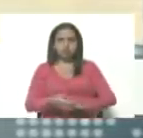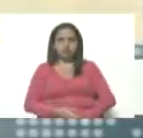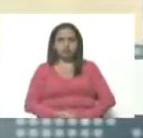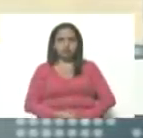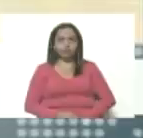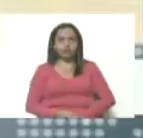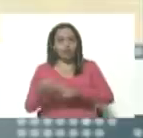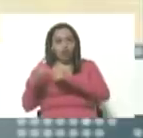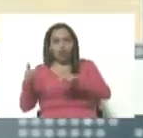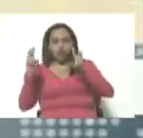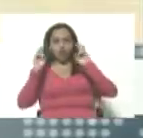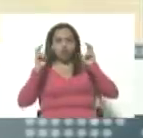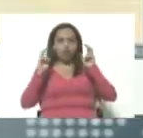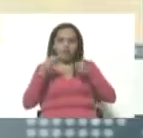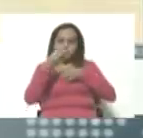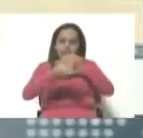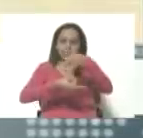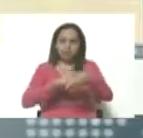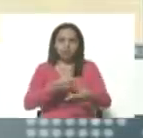otro tema que les comento.